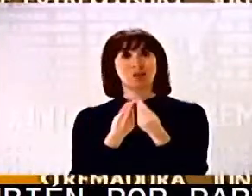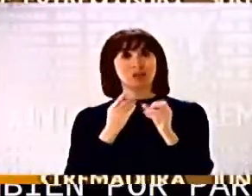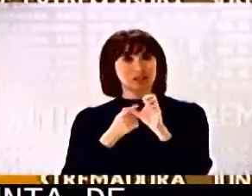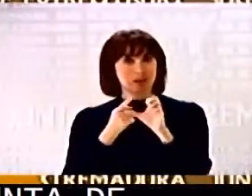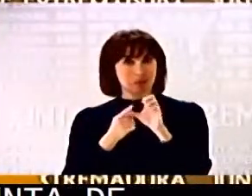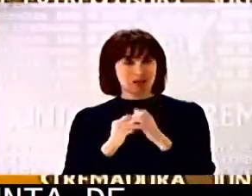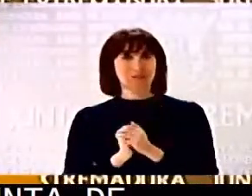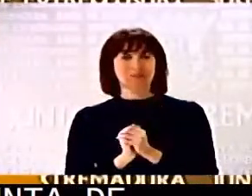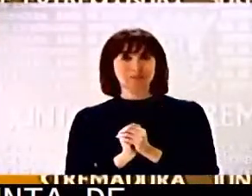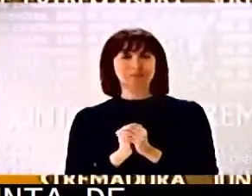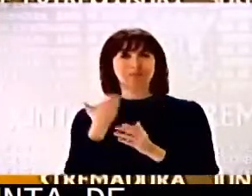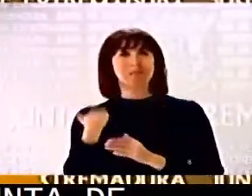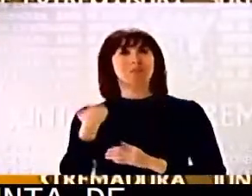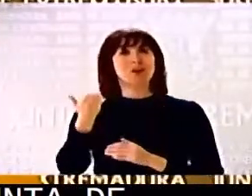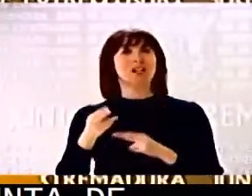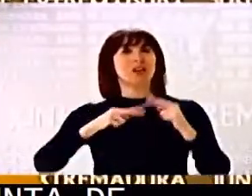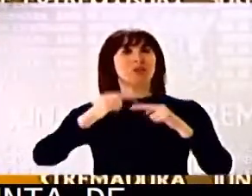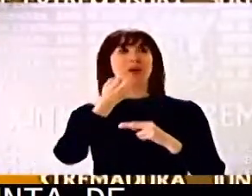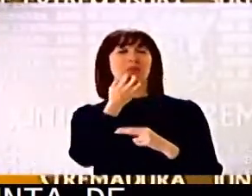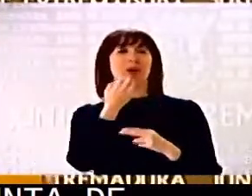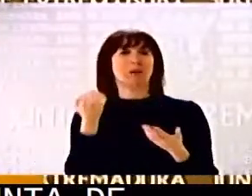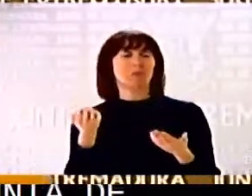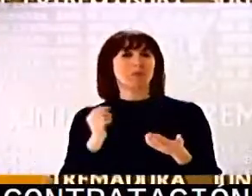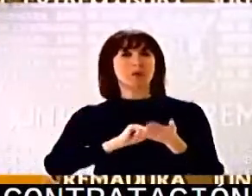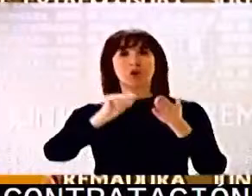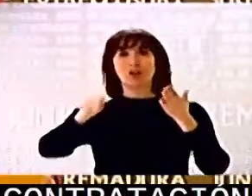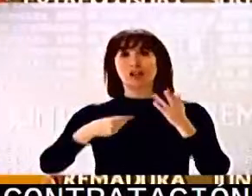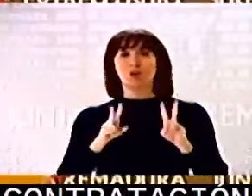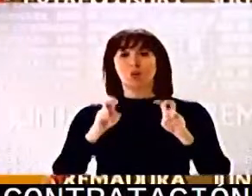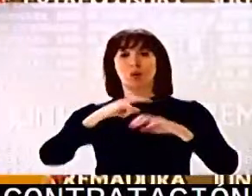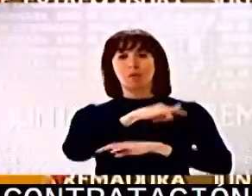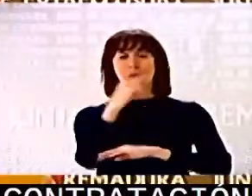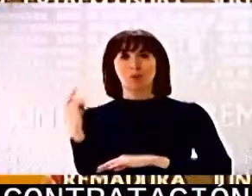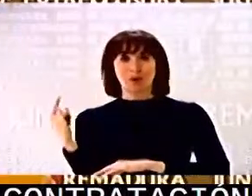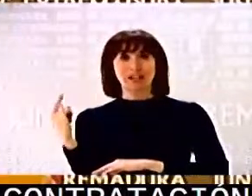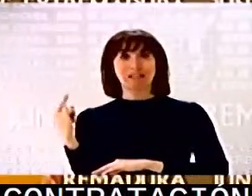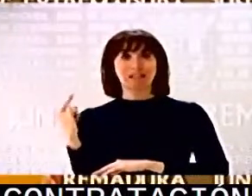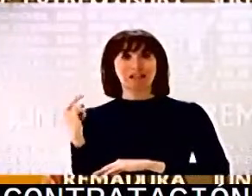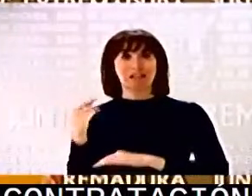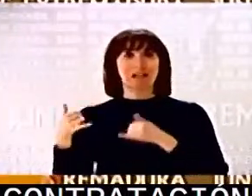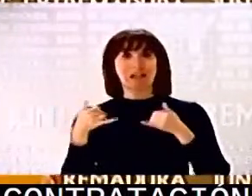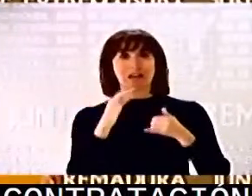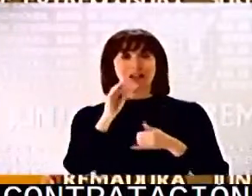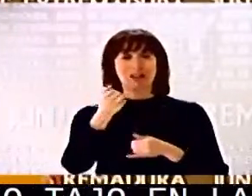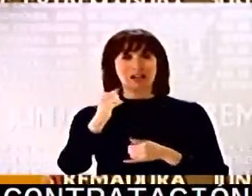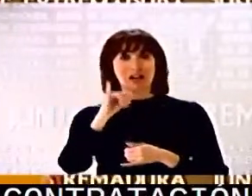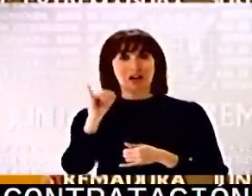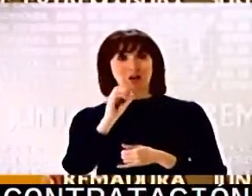Extremadura. Importantes obras como la contratación de la obra del nuevo puente sobre el río Tajo en la